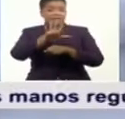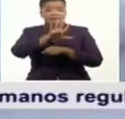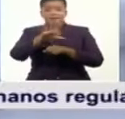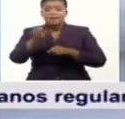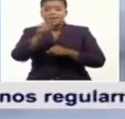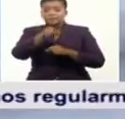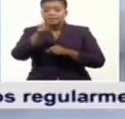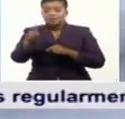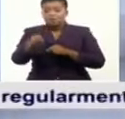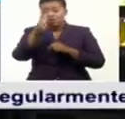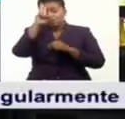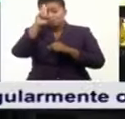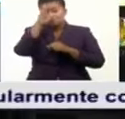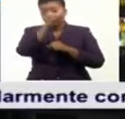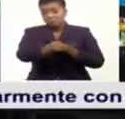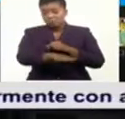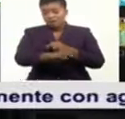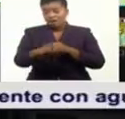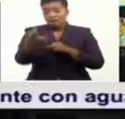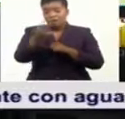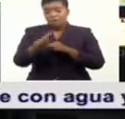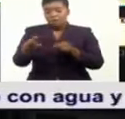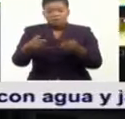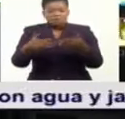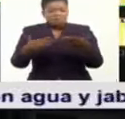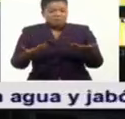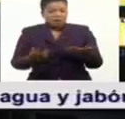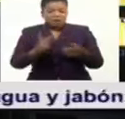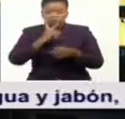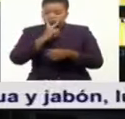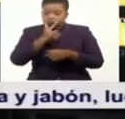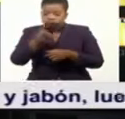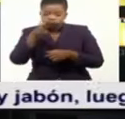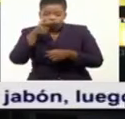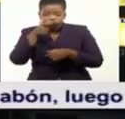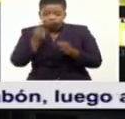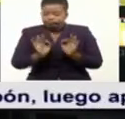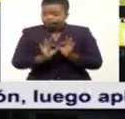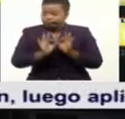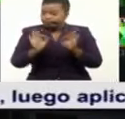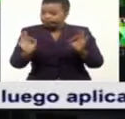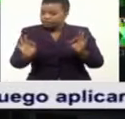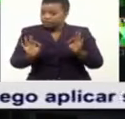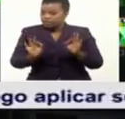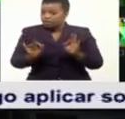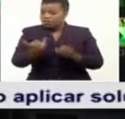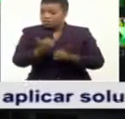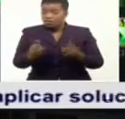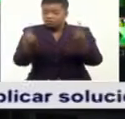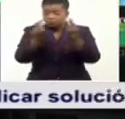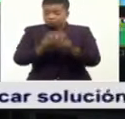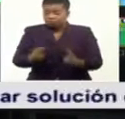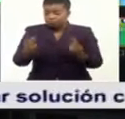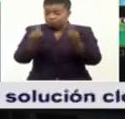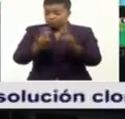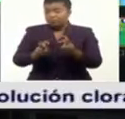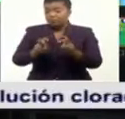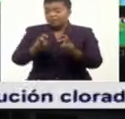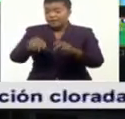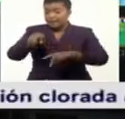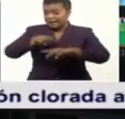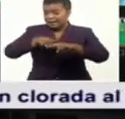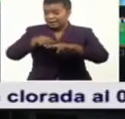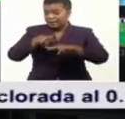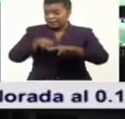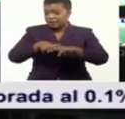encuentran hospitalizadas en Camagüey para recibir atención especializada. Y según estudios del Instituto IPK de La Habana, se ha